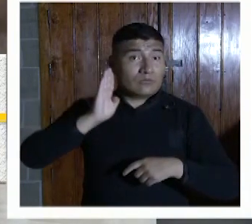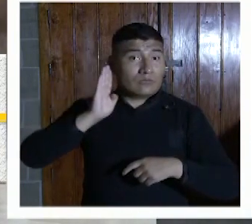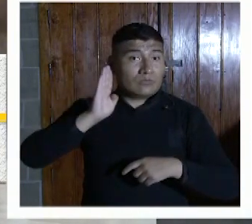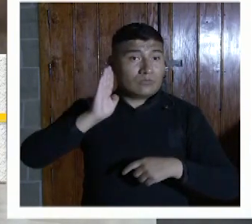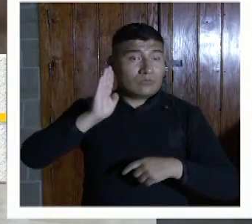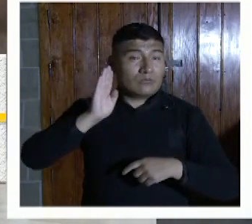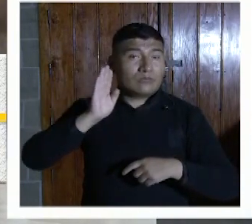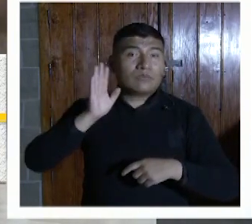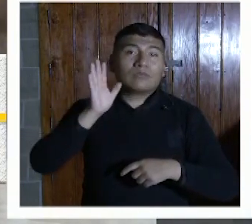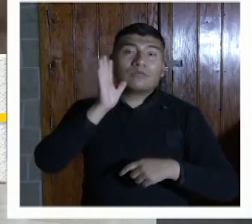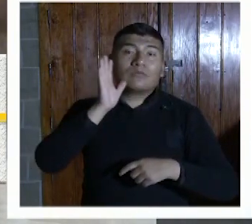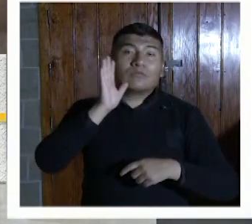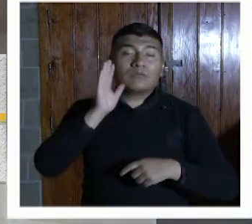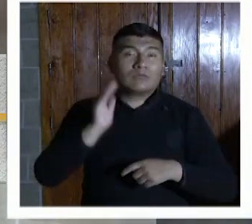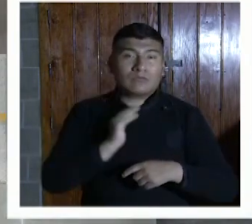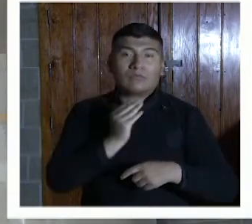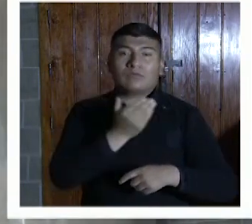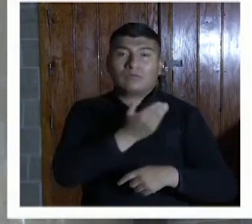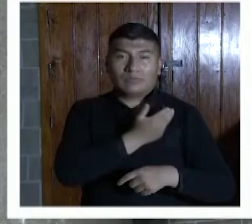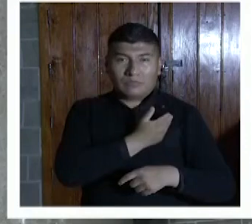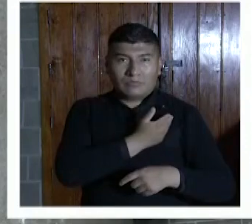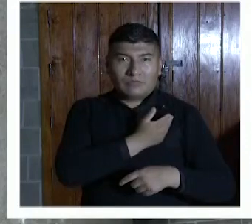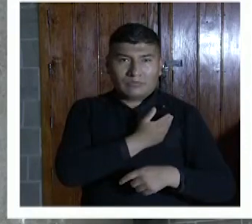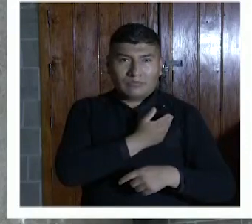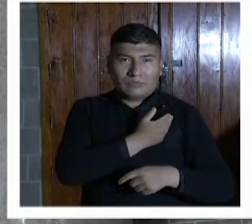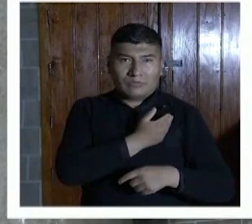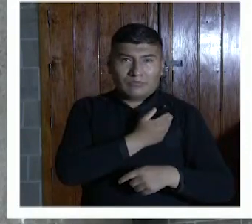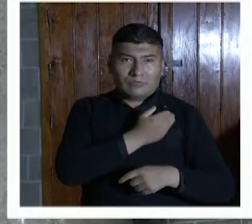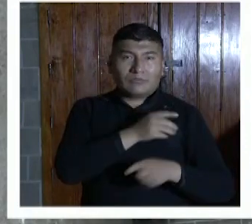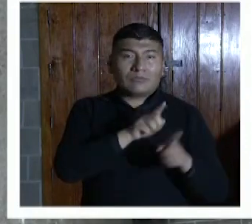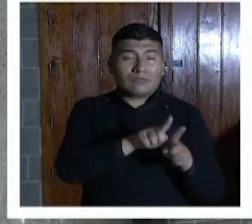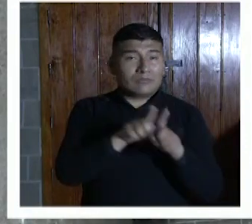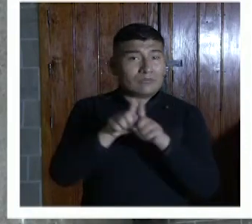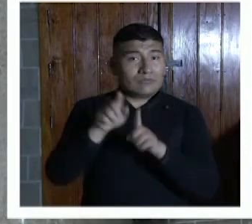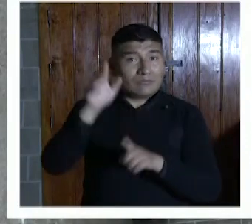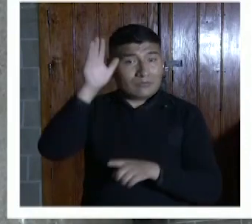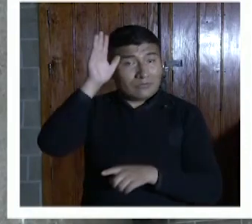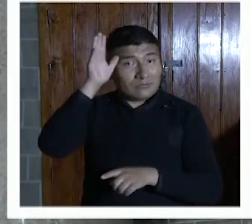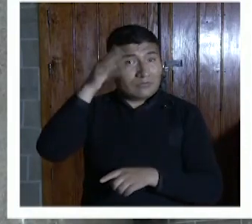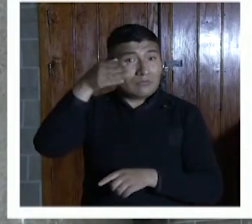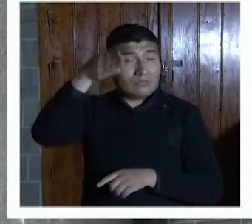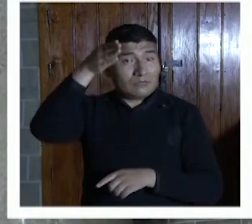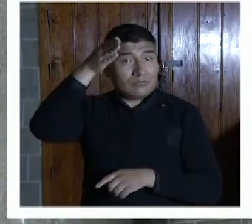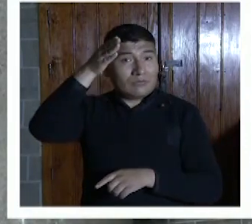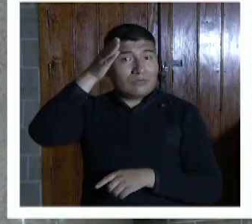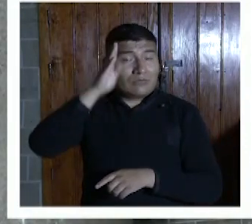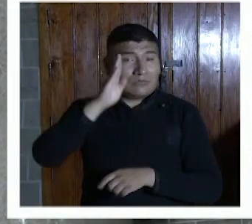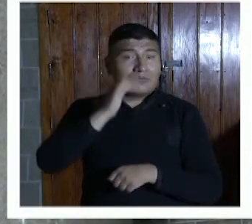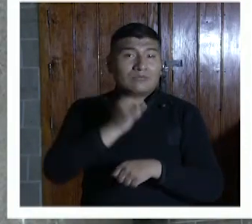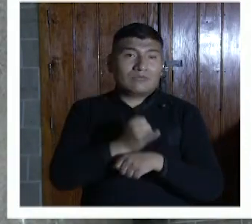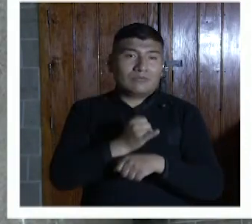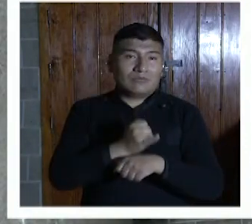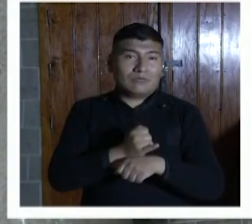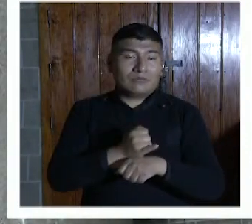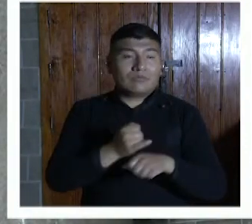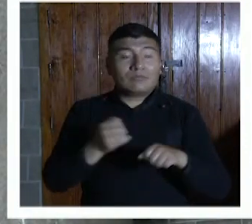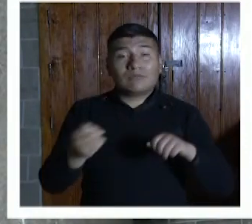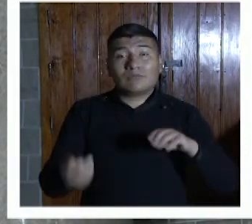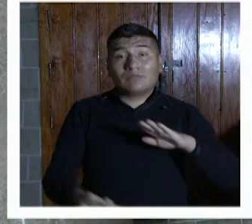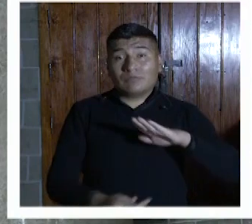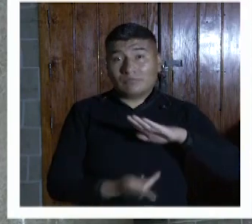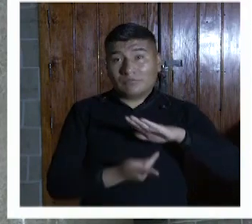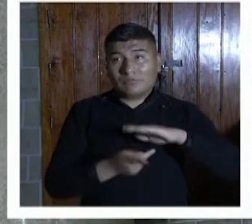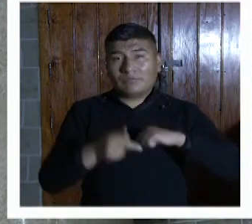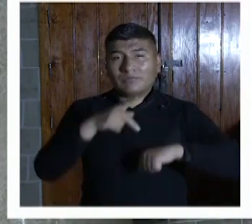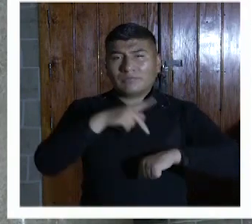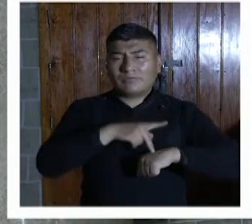Madre nuestra, Madre de la Iglesia. San Pablo alude a la venida del Hijo de Dios nacido de